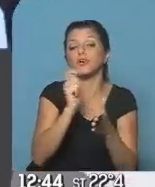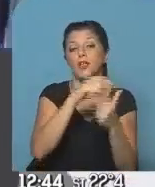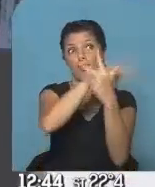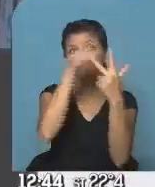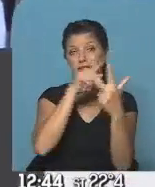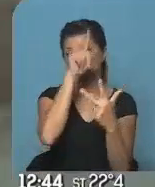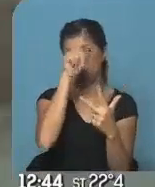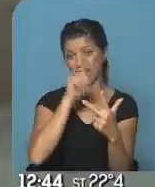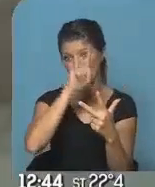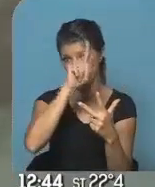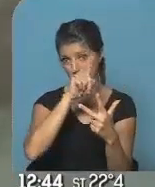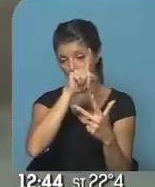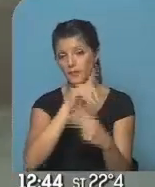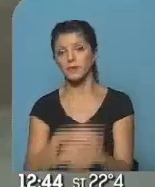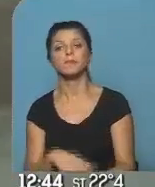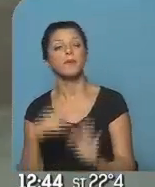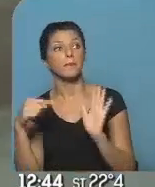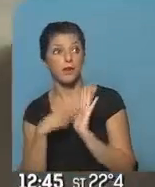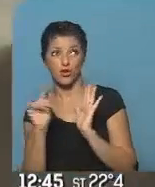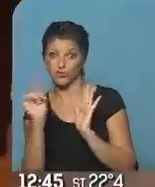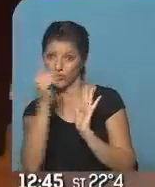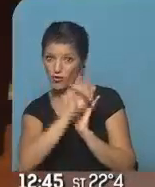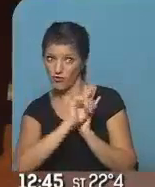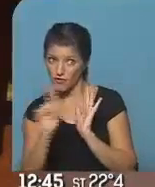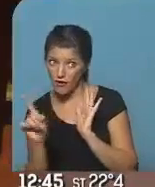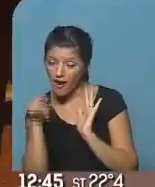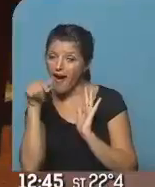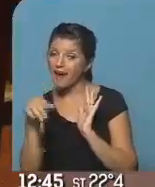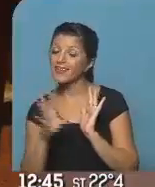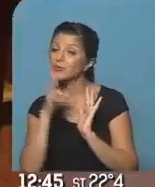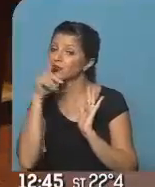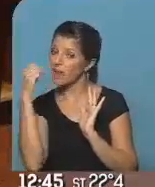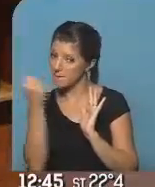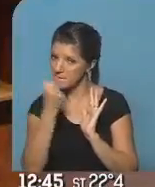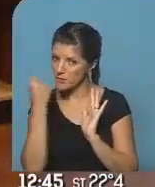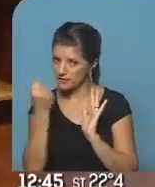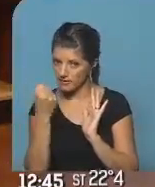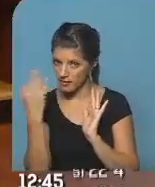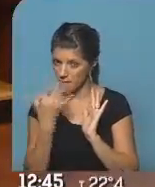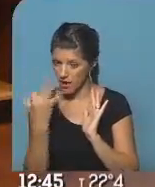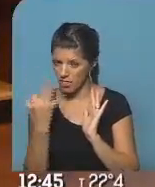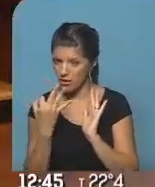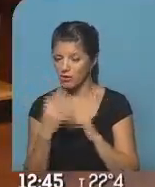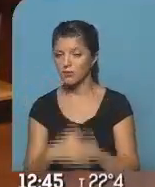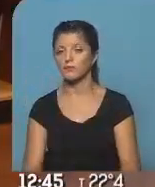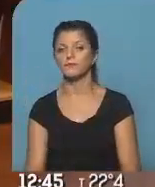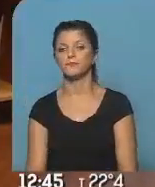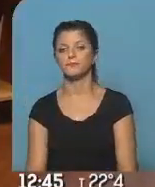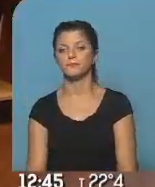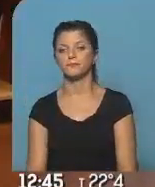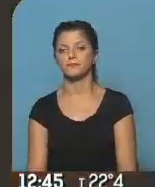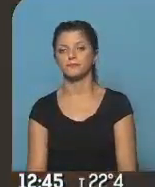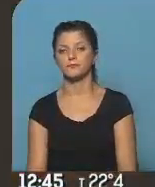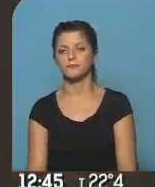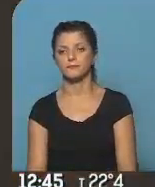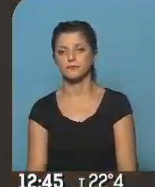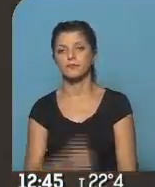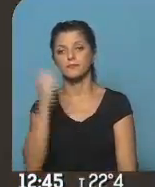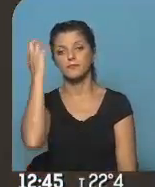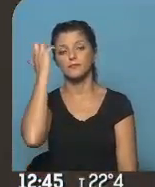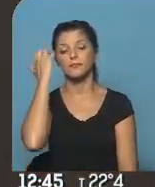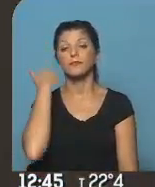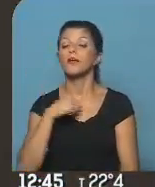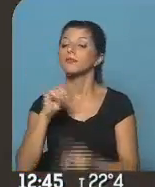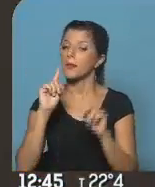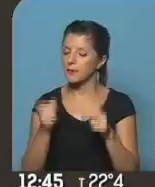tema es que no lo hace solo, ¿no, Raúl? Ahí Rusia Exactamente. juega un papel fundamental. Exactamente, y a propósito de esto, hubo un episodio diplomático